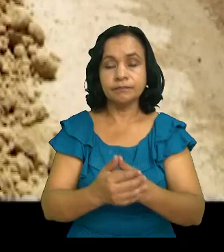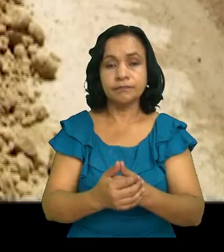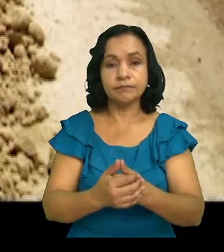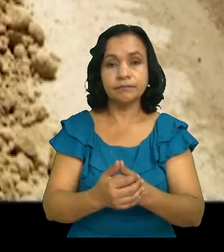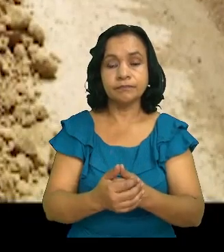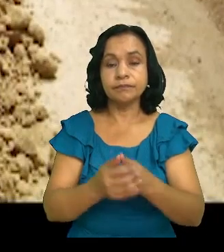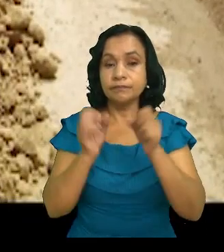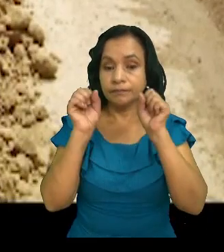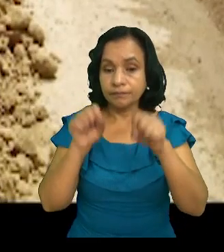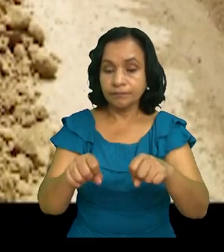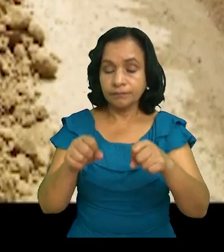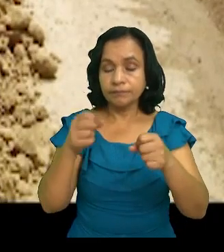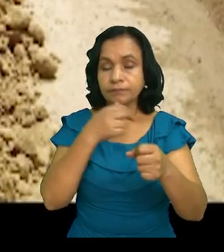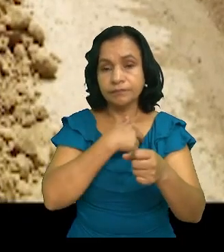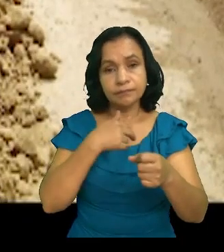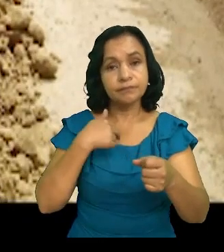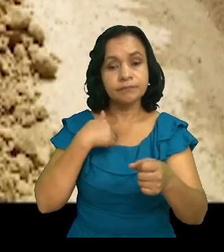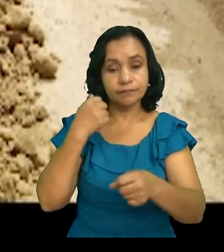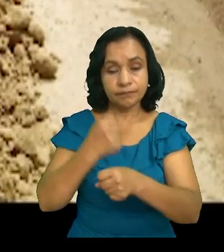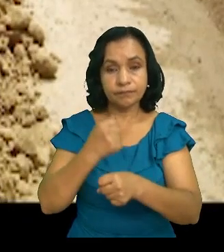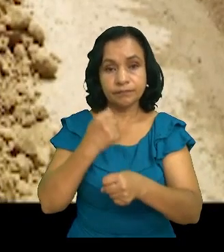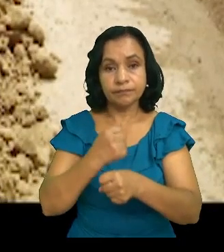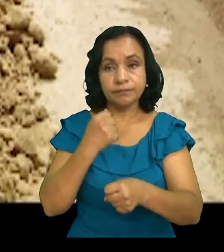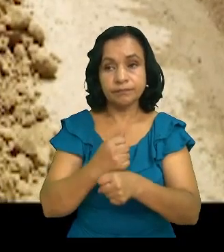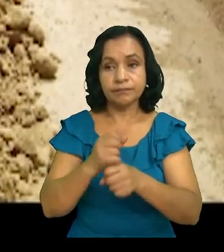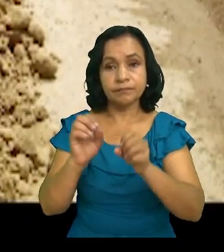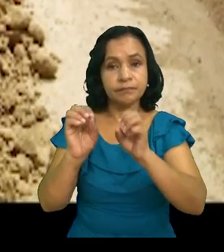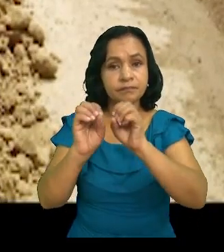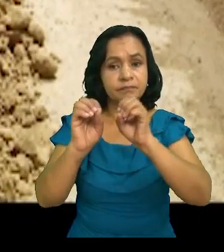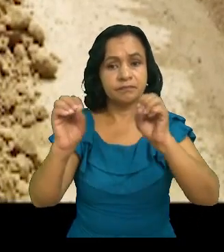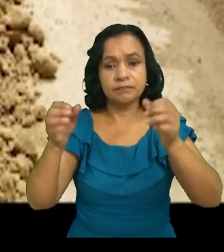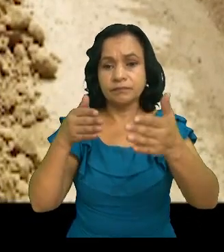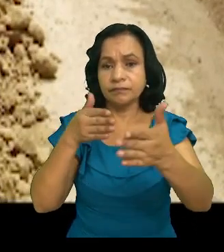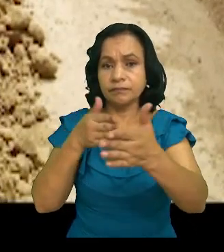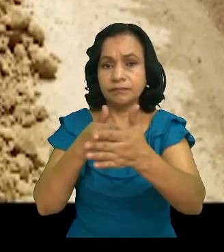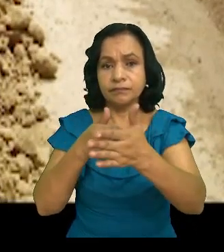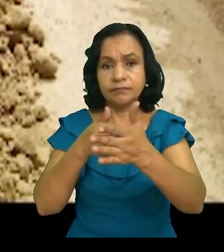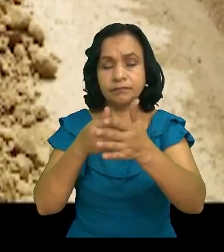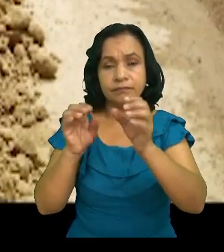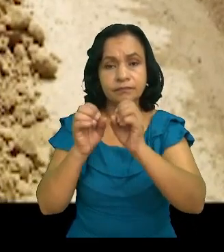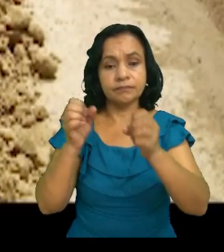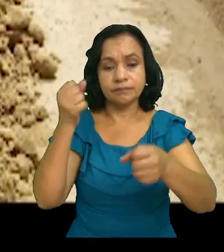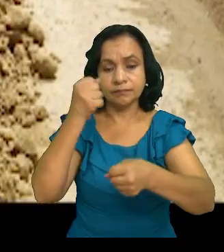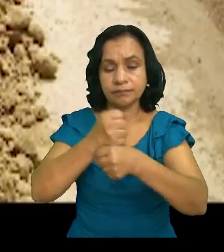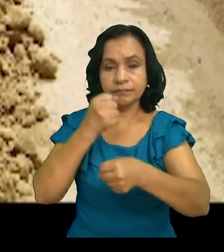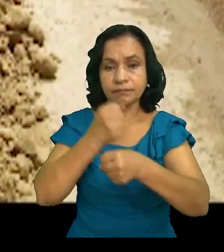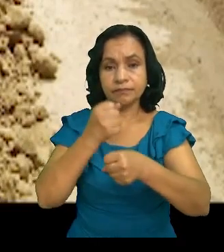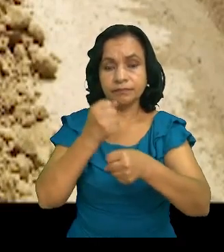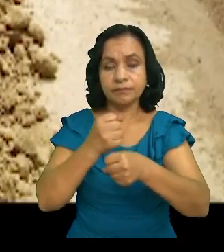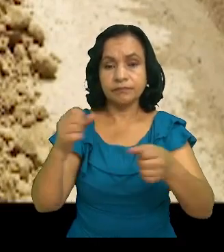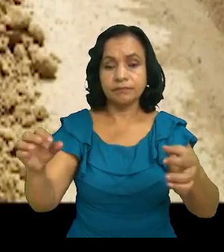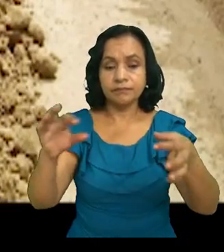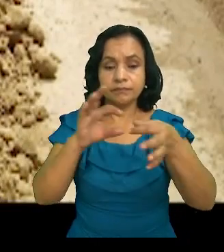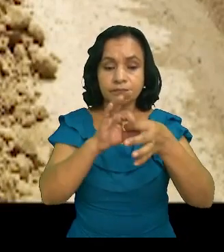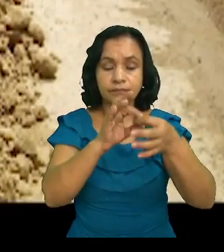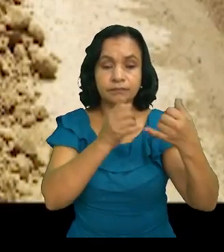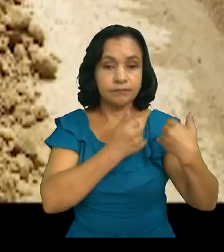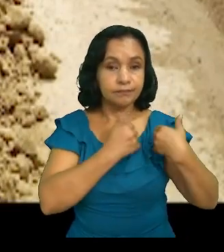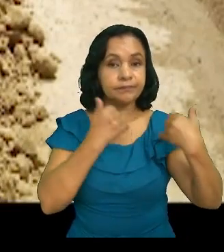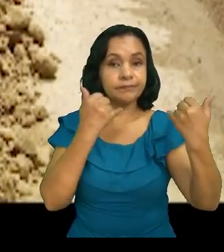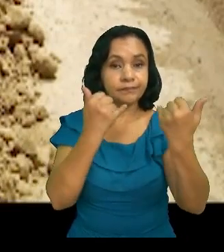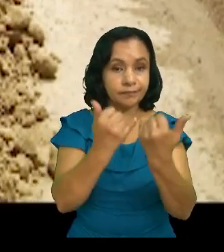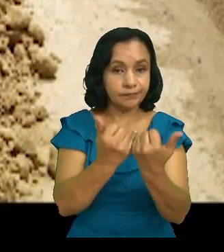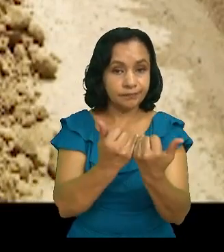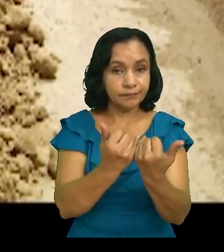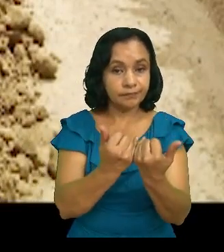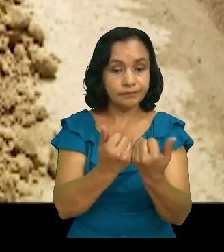en plena capacidad de ejecución sin ningún tipo de atraso. Es igual, estamos trabajando de la mano todas las instituciones para